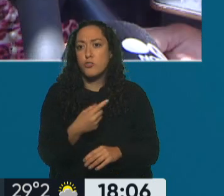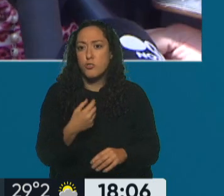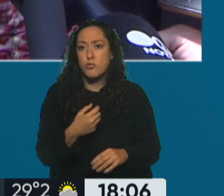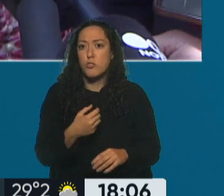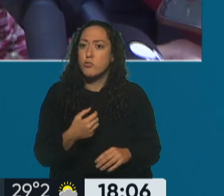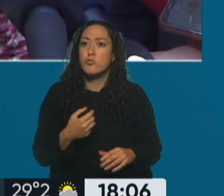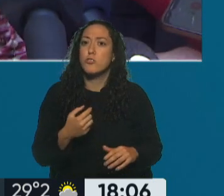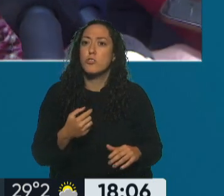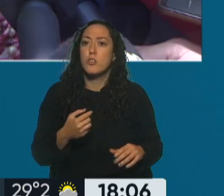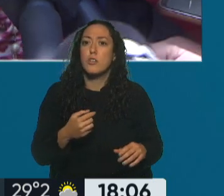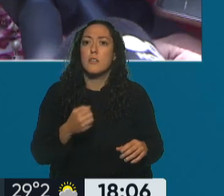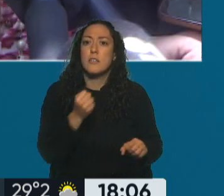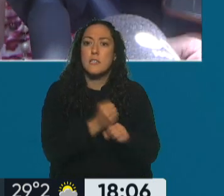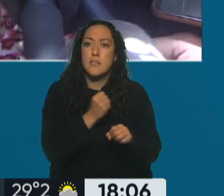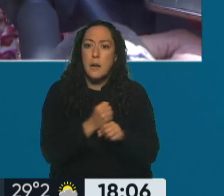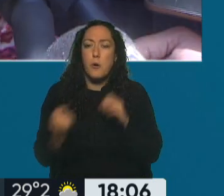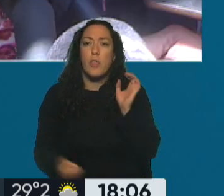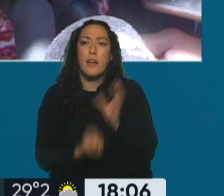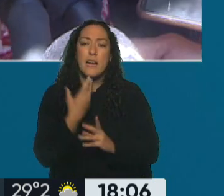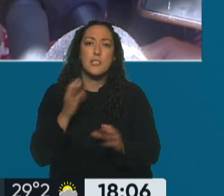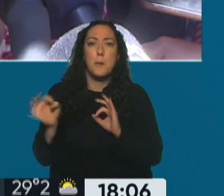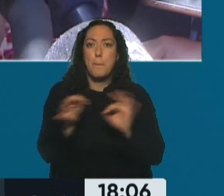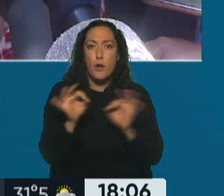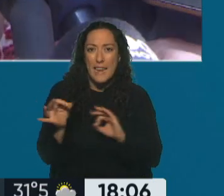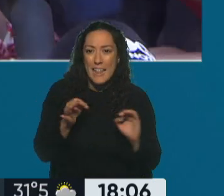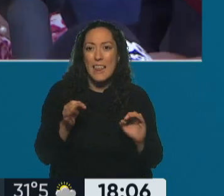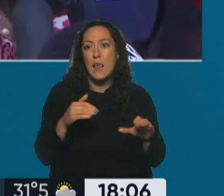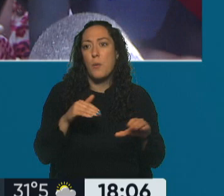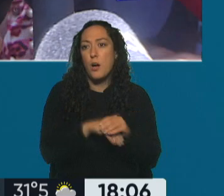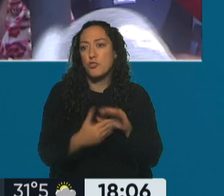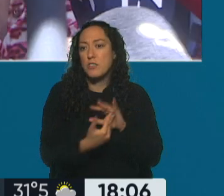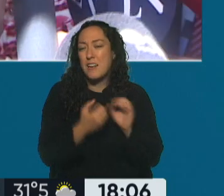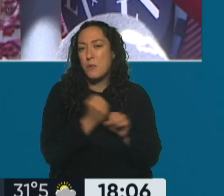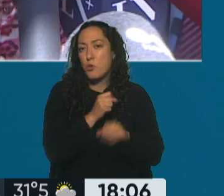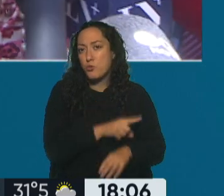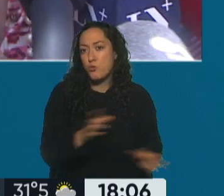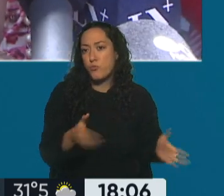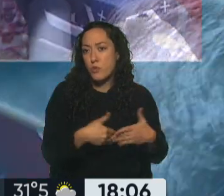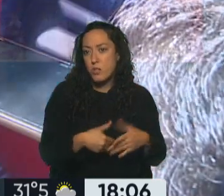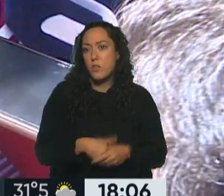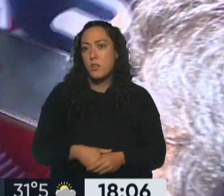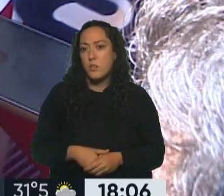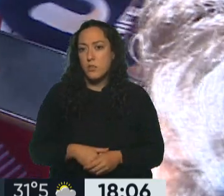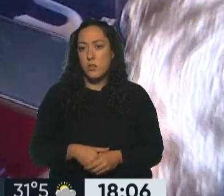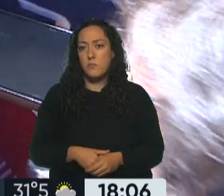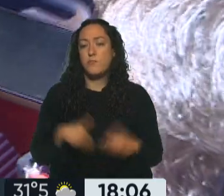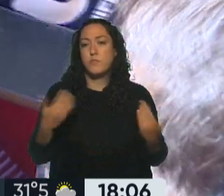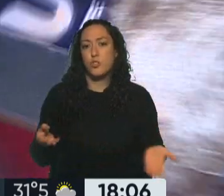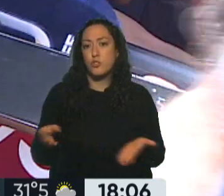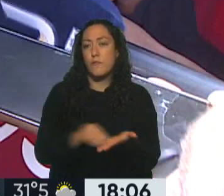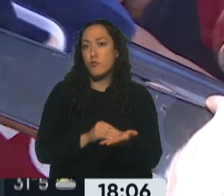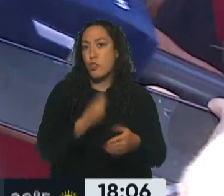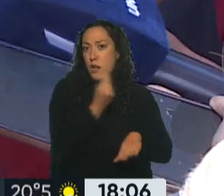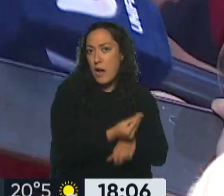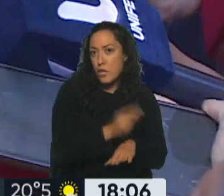pronto posible con esta función de creación de moneda que tiene el Banco Central. Va a haber un funcionario transitorio entonces, entendemos que se va a sacar. No, a ver,